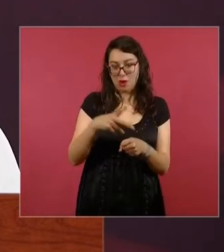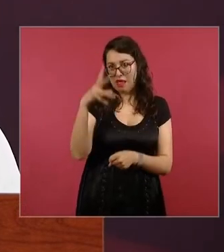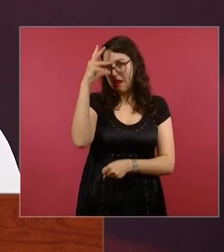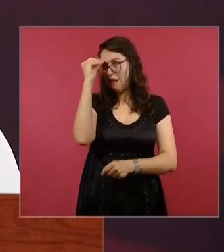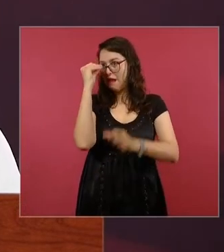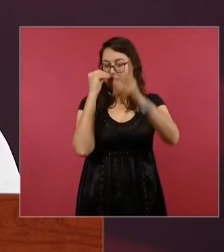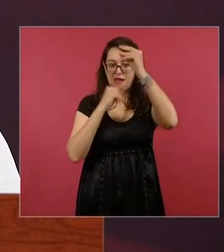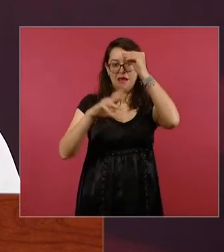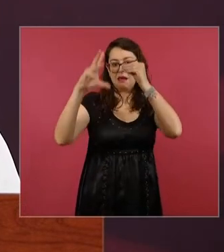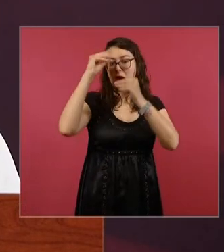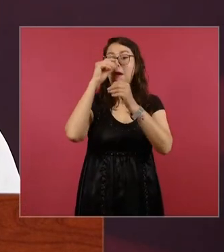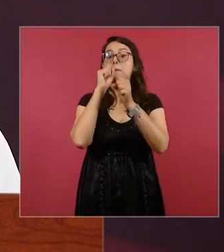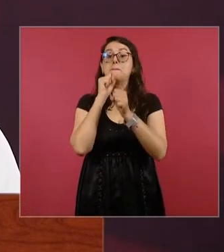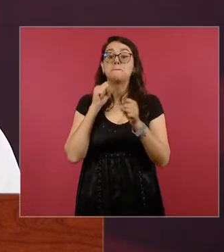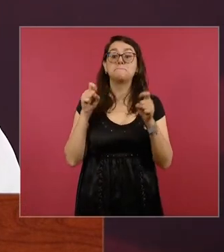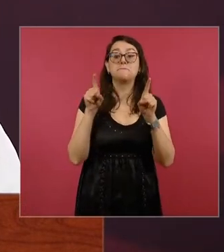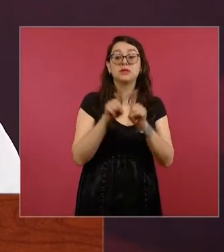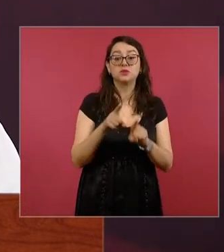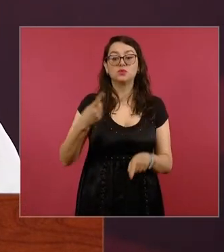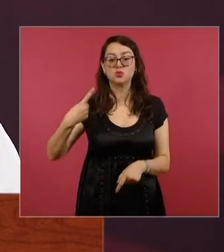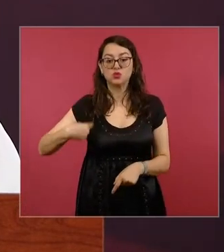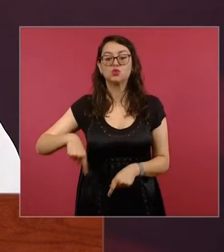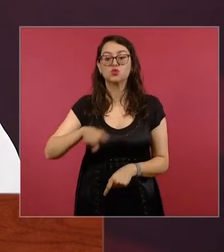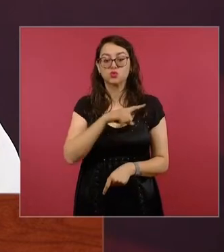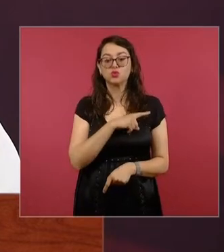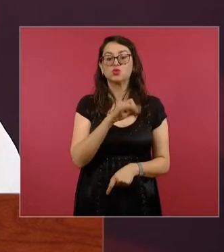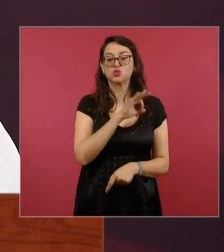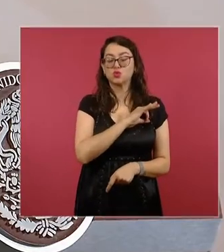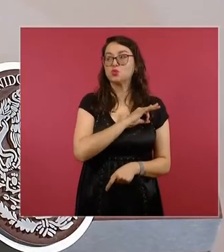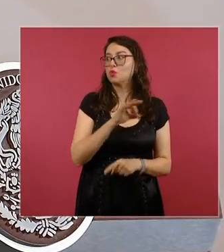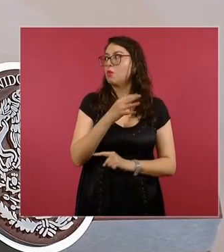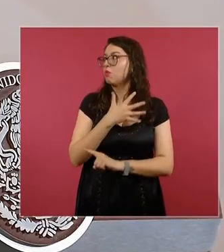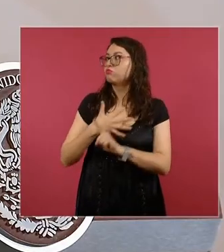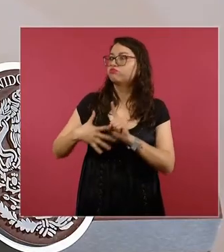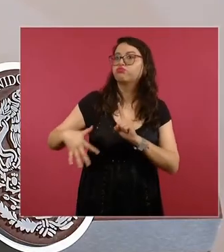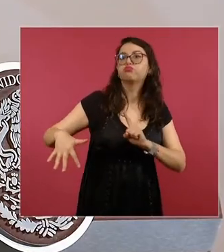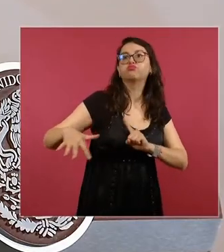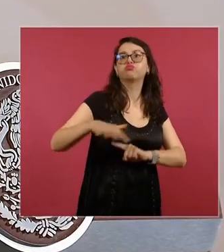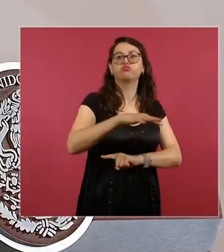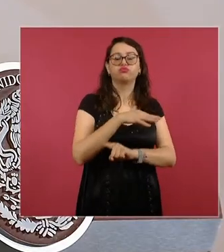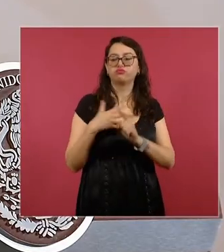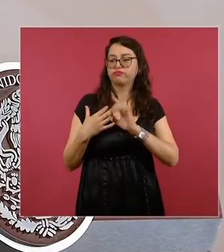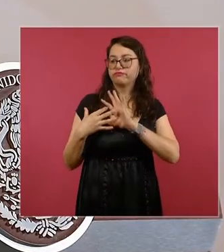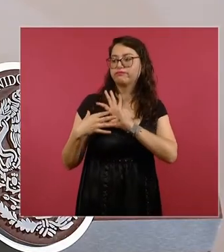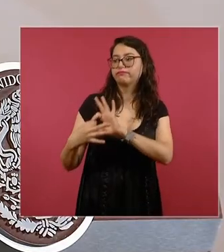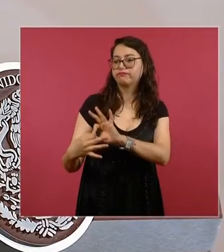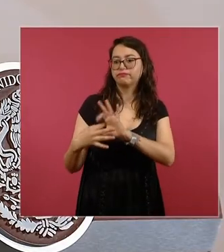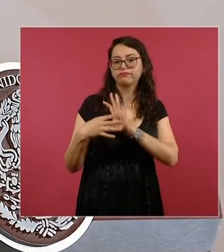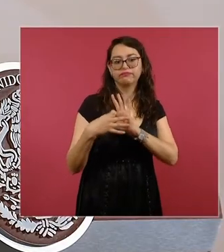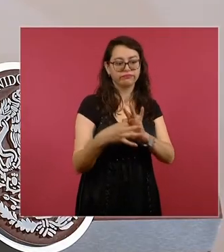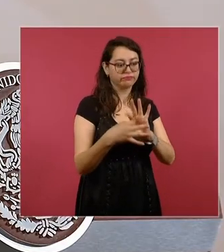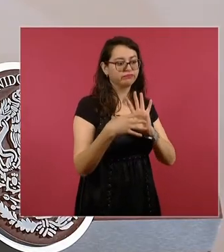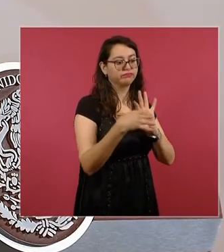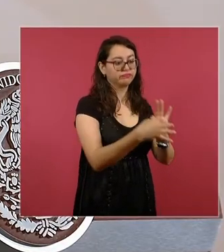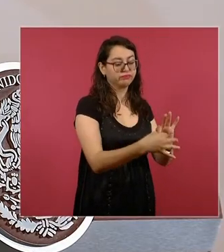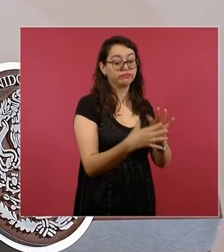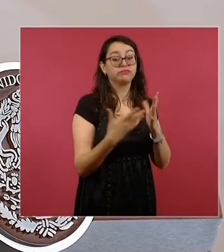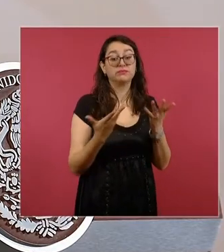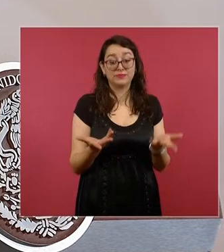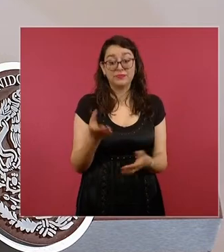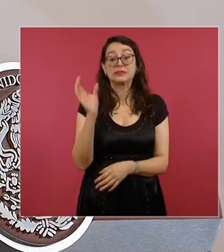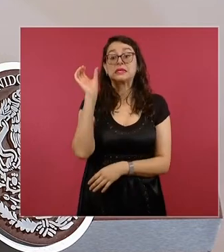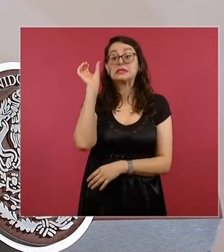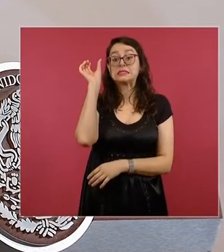nuestra capacidad de adaptarnos a la complejidad de lo que nos rodea. Gracias a las aplicaciones de la